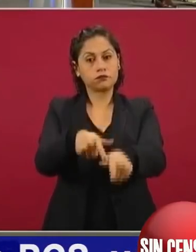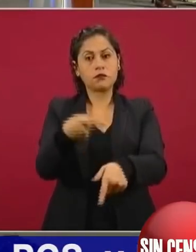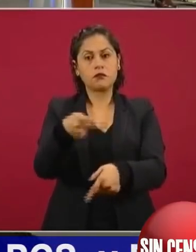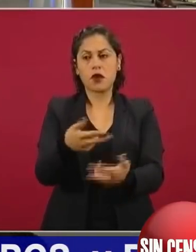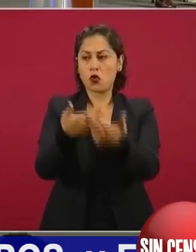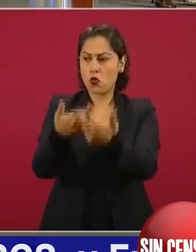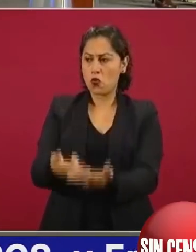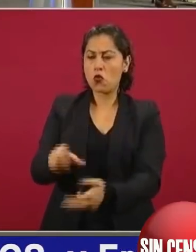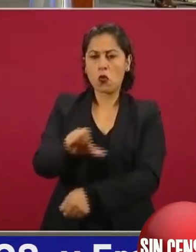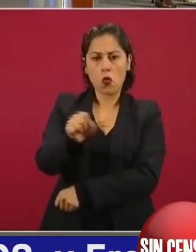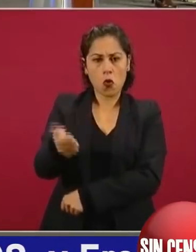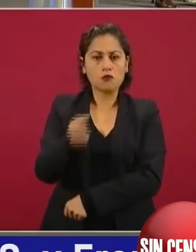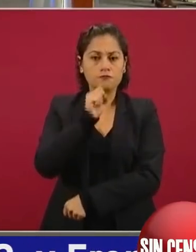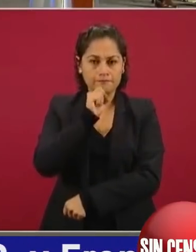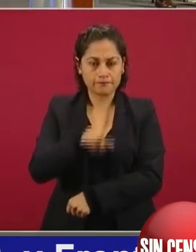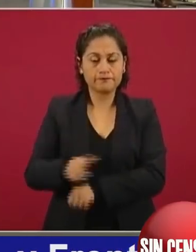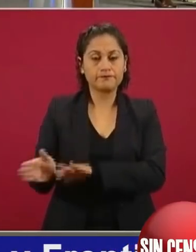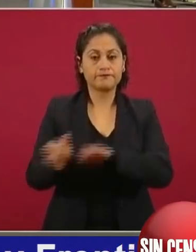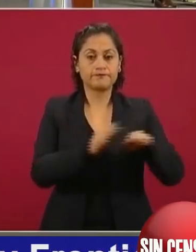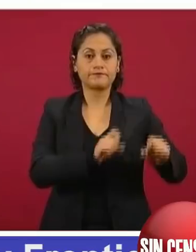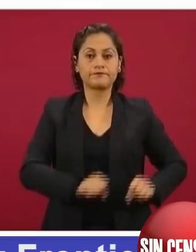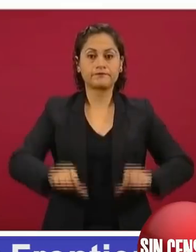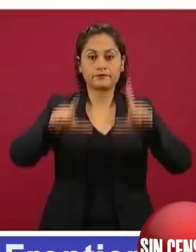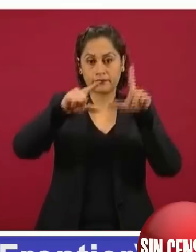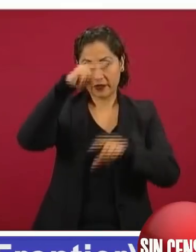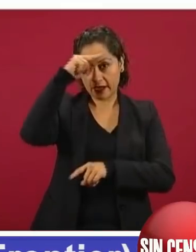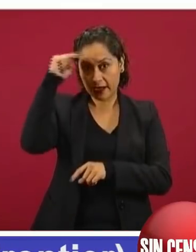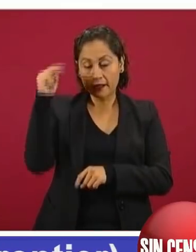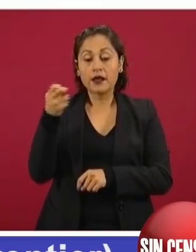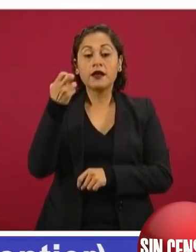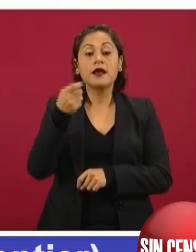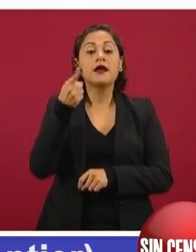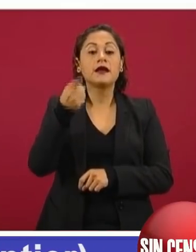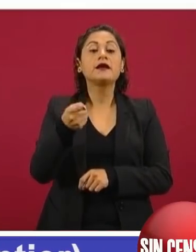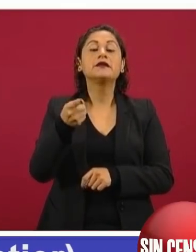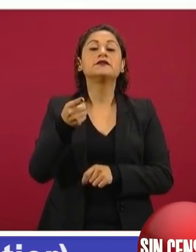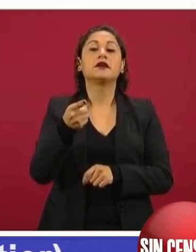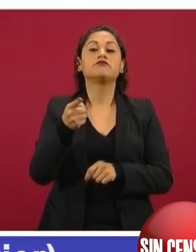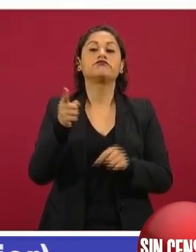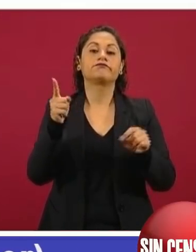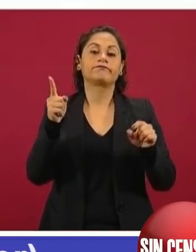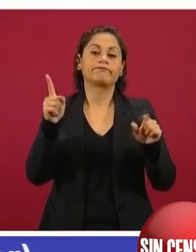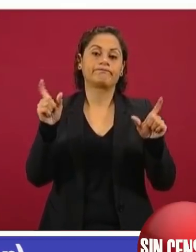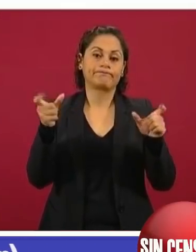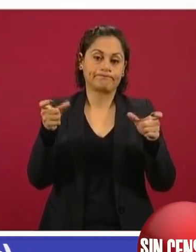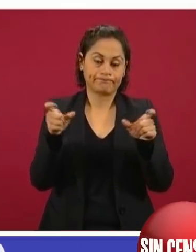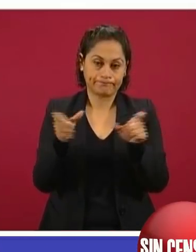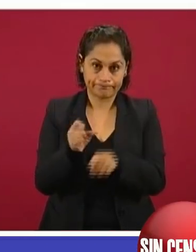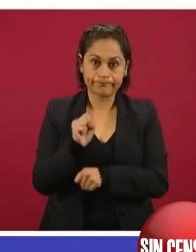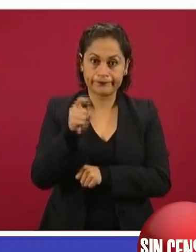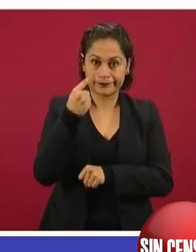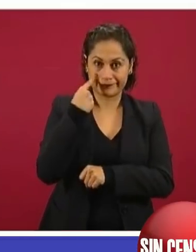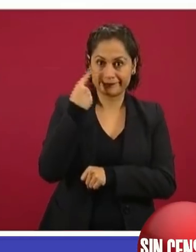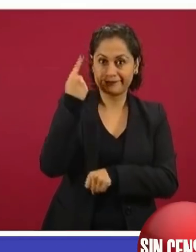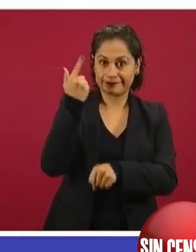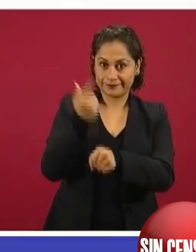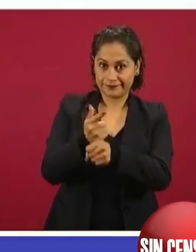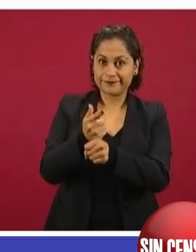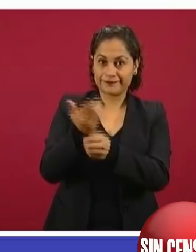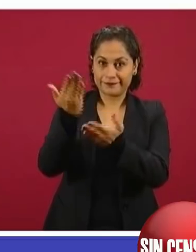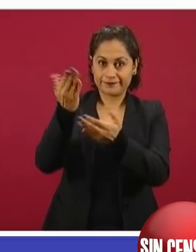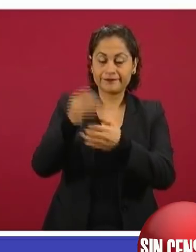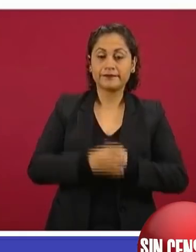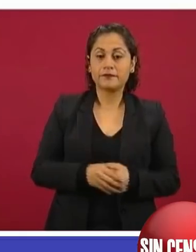La siguiente. El caso de Nayarit, muy establemente en reducción, lo hemos destacado por este patrón muy estable, como lo veremos